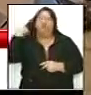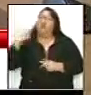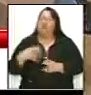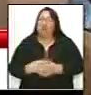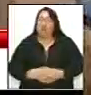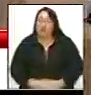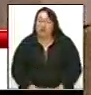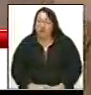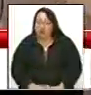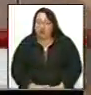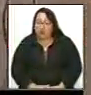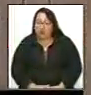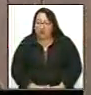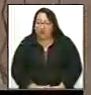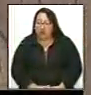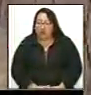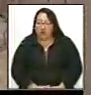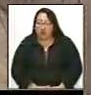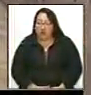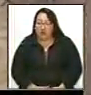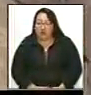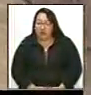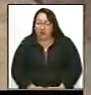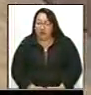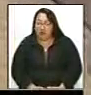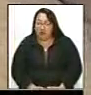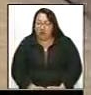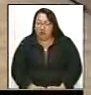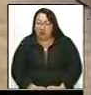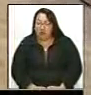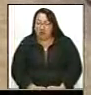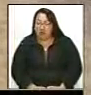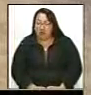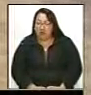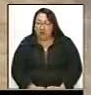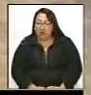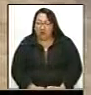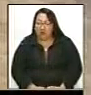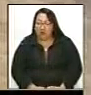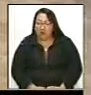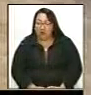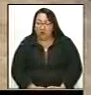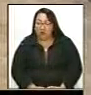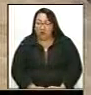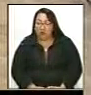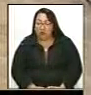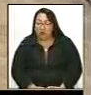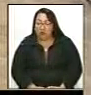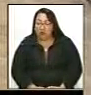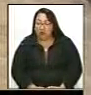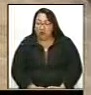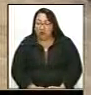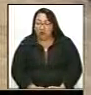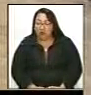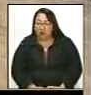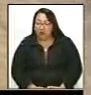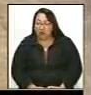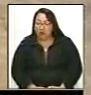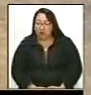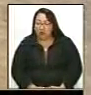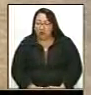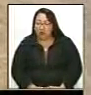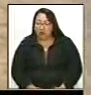Congresista Salgado tiene la interrupción. Sí, el congresista Arce no me está dando la interrupción, sino que por alusión estoy